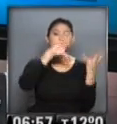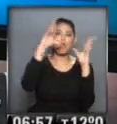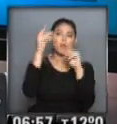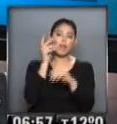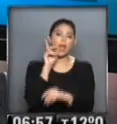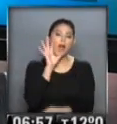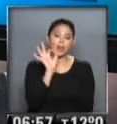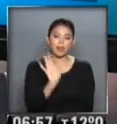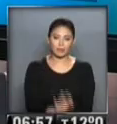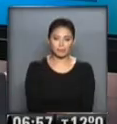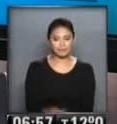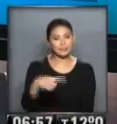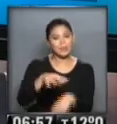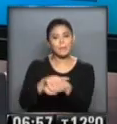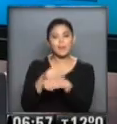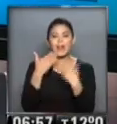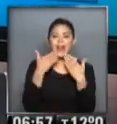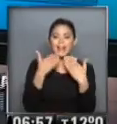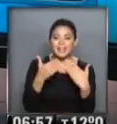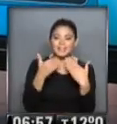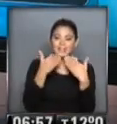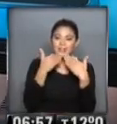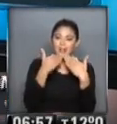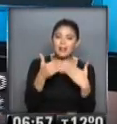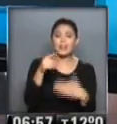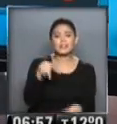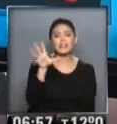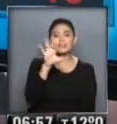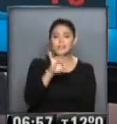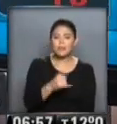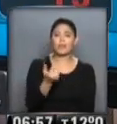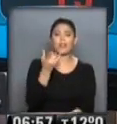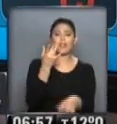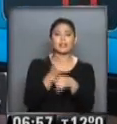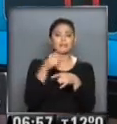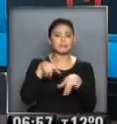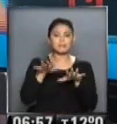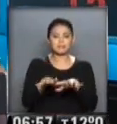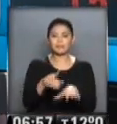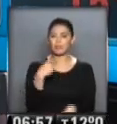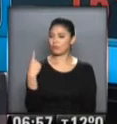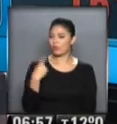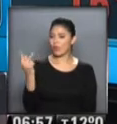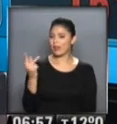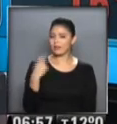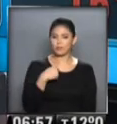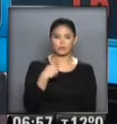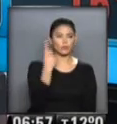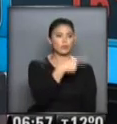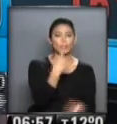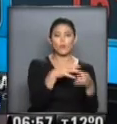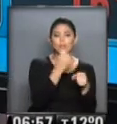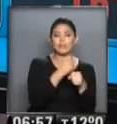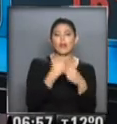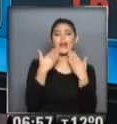tener. Queridos amigos, gracias, gracias por su fidelidad, Karina, yo, todo el equipo, se lo agradecemos y